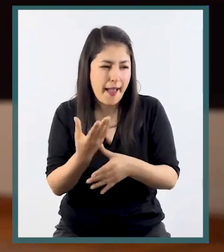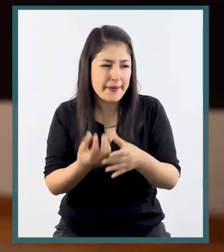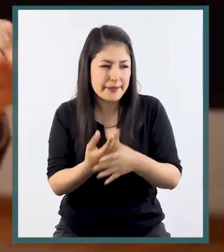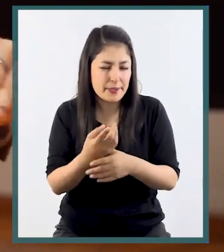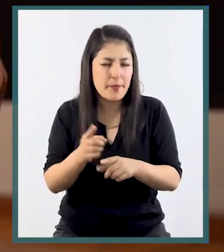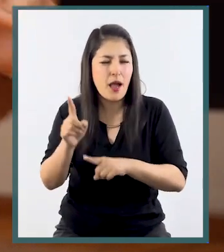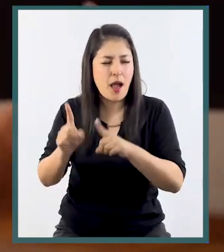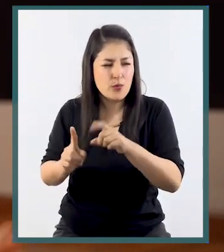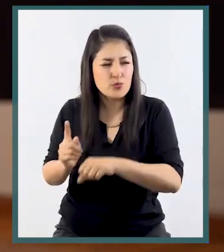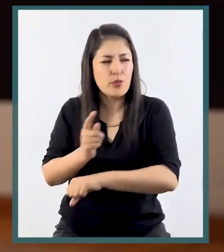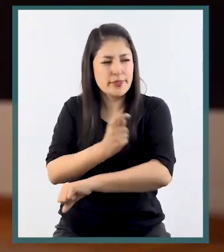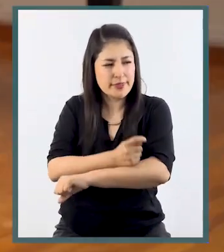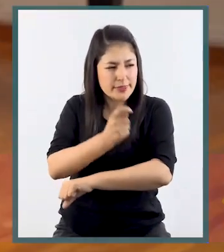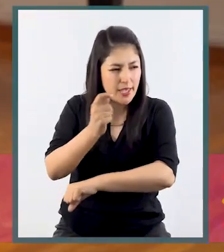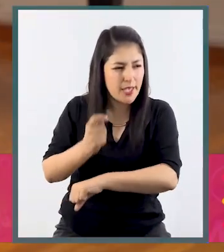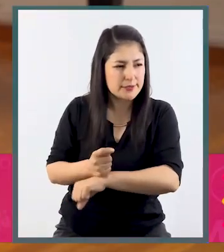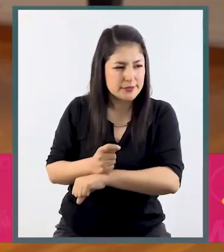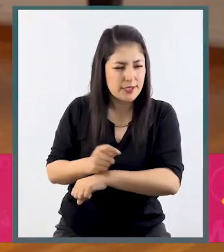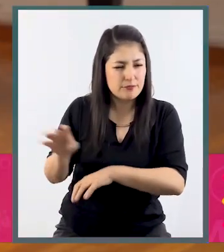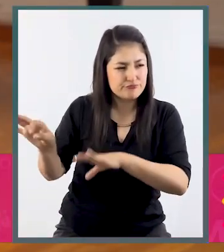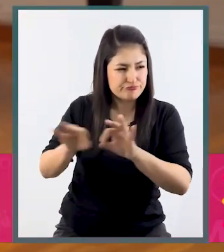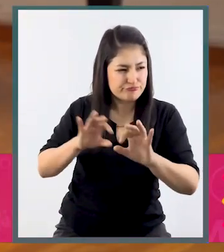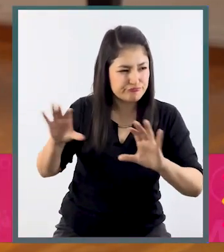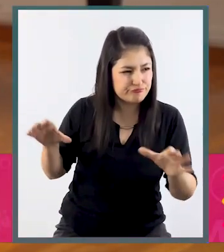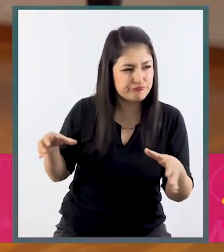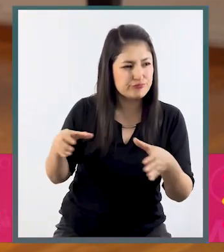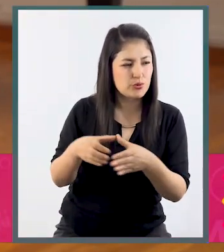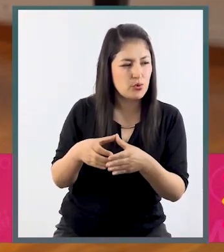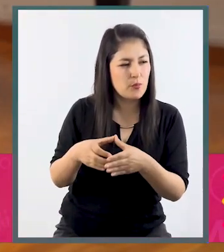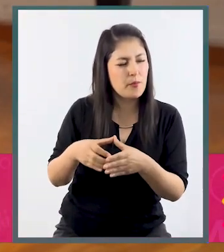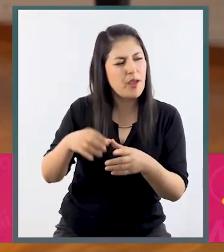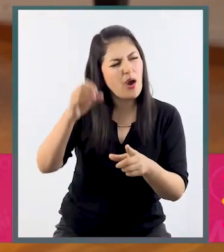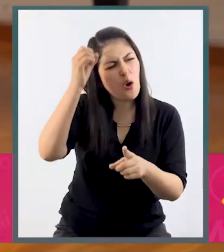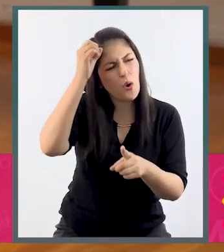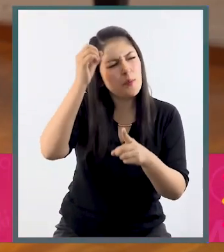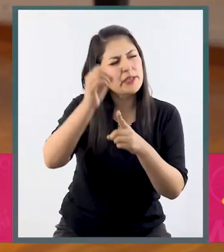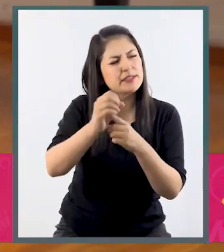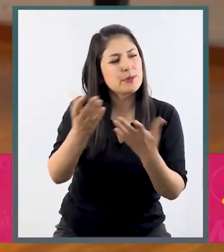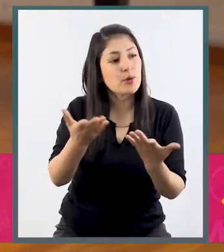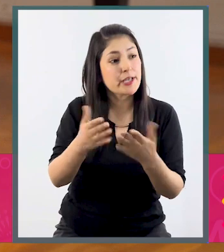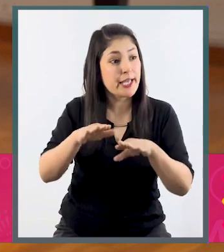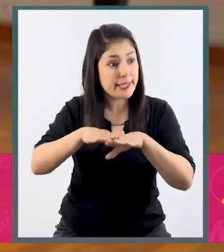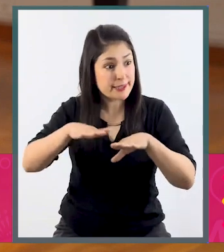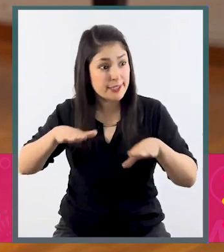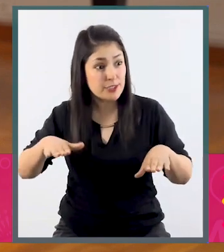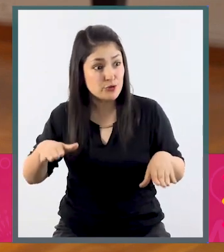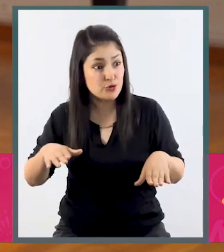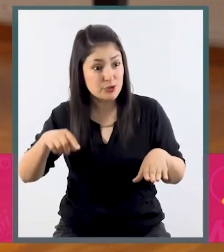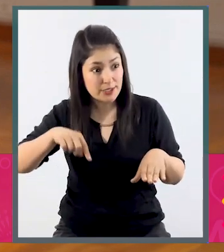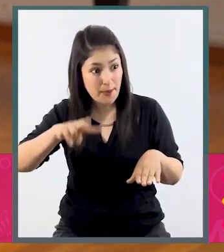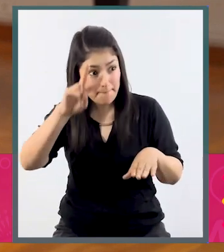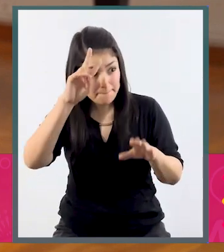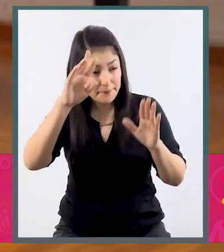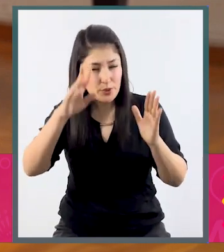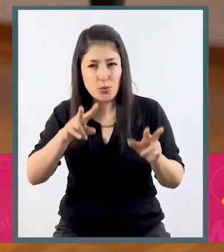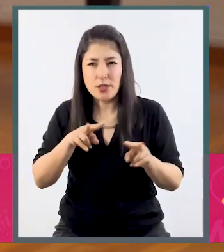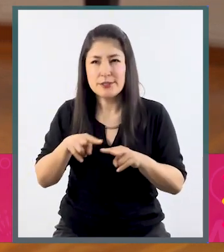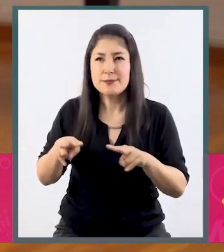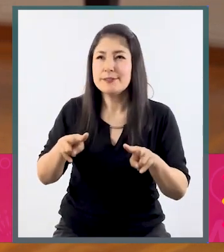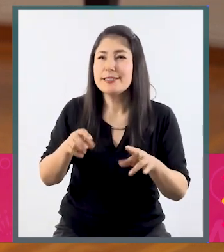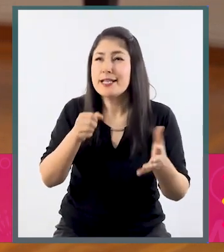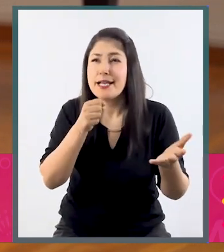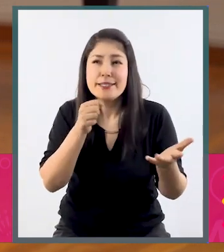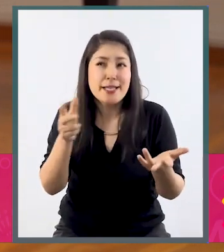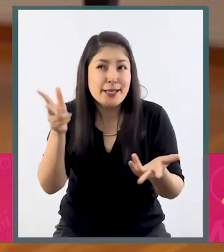ahí hay alguno que nació en Tacna. El objetivo de la canción es contagiar a más niños del Perú este